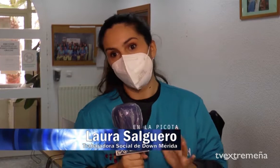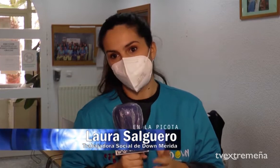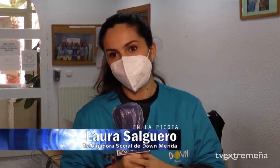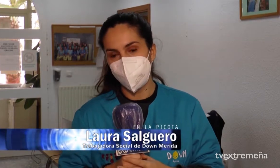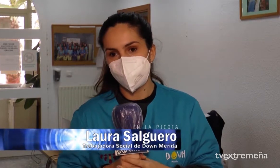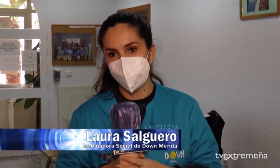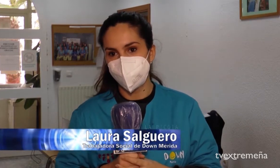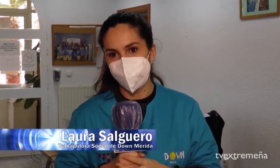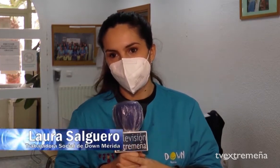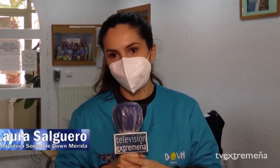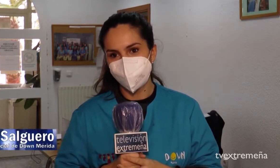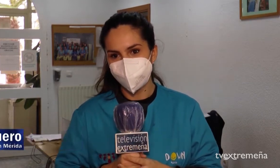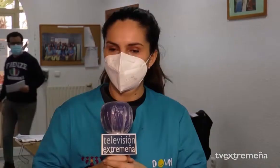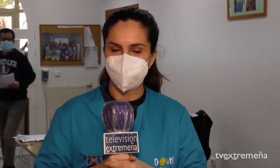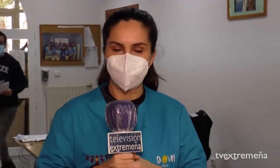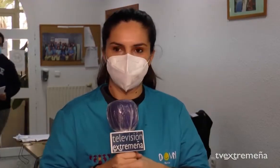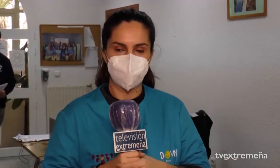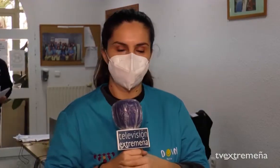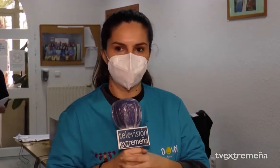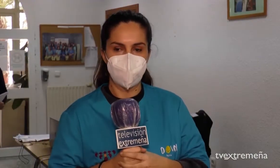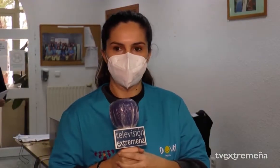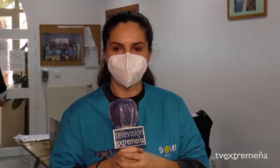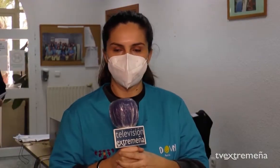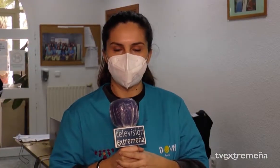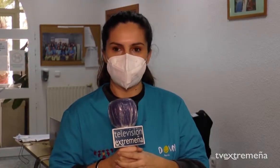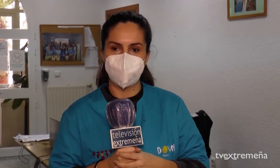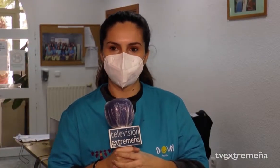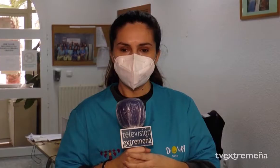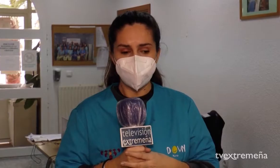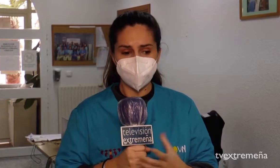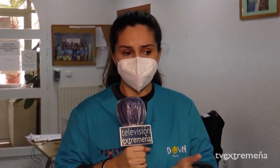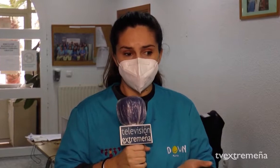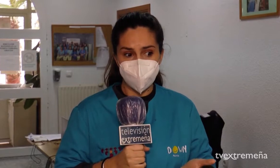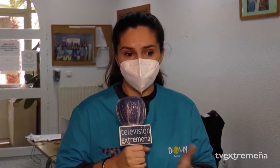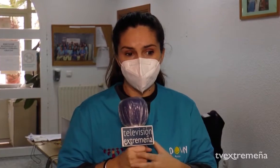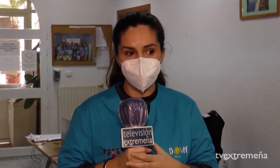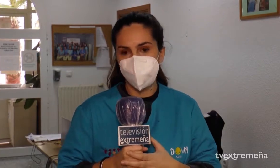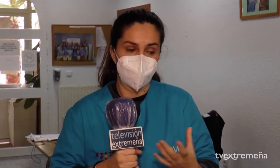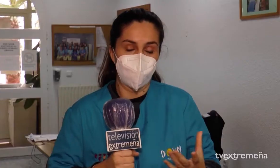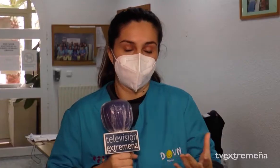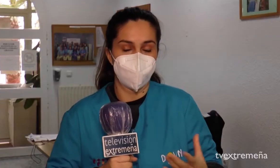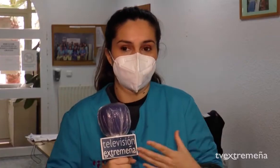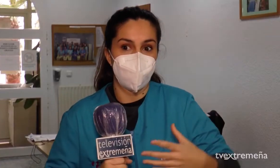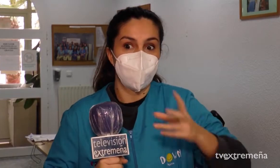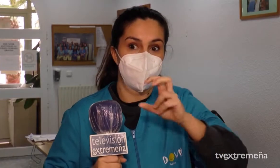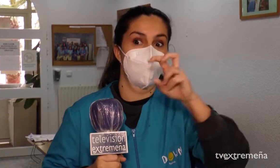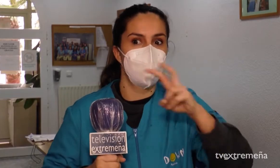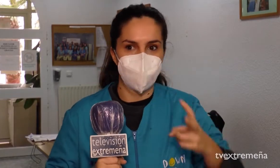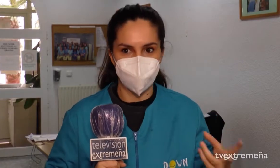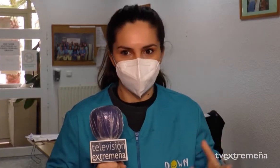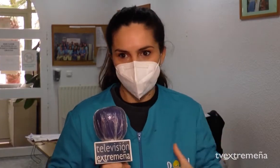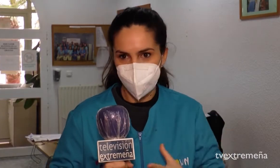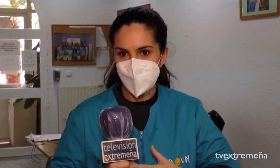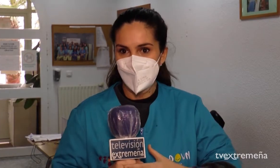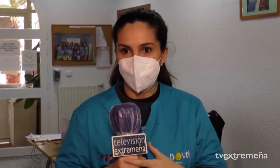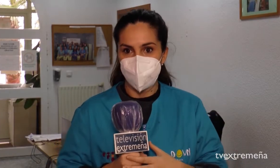que es el perfil que incorporamos este año nuevo. 7 usuarios, usuarias en el programa. Están divididos en dos grupos, a los que nosotros llamamos grupos burbuja,